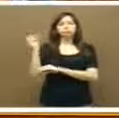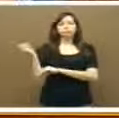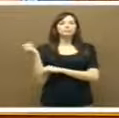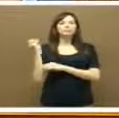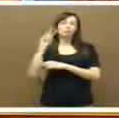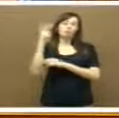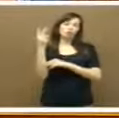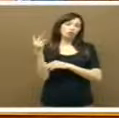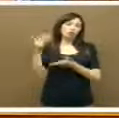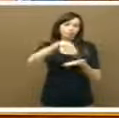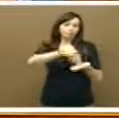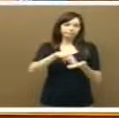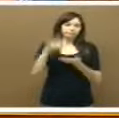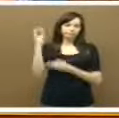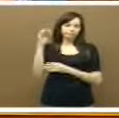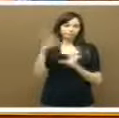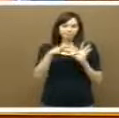tenido aquí.